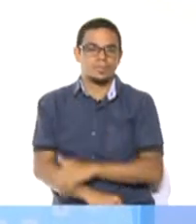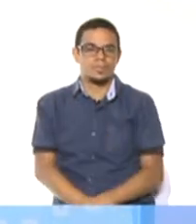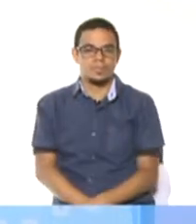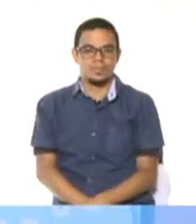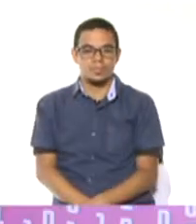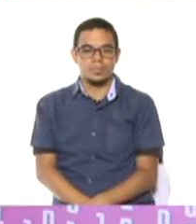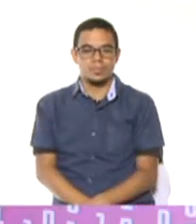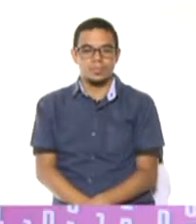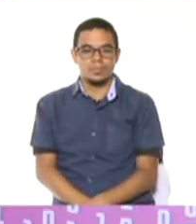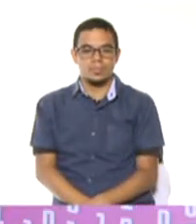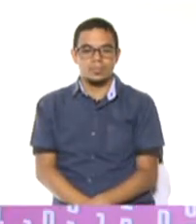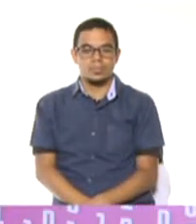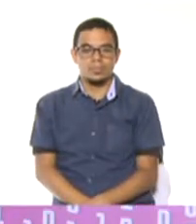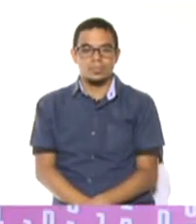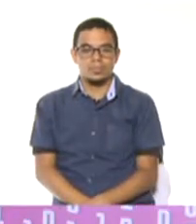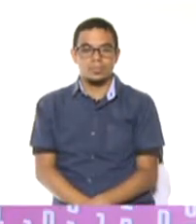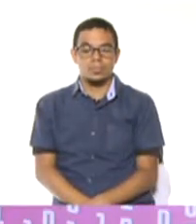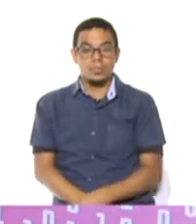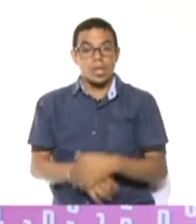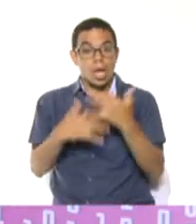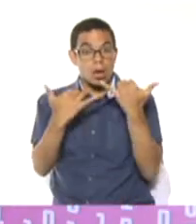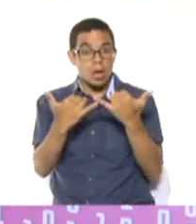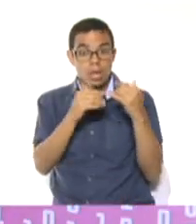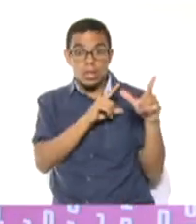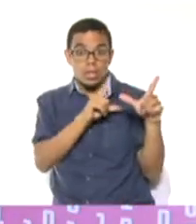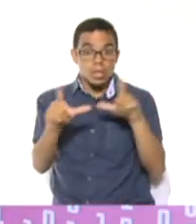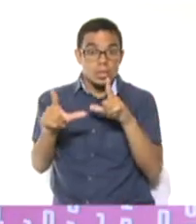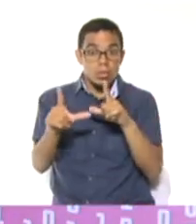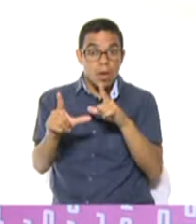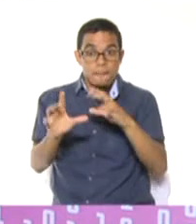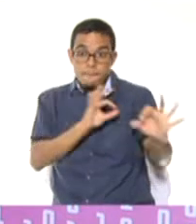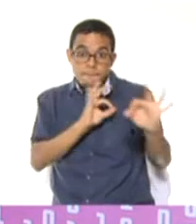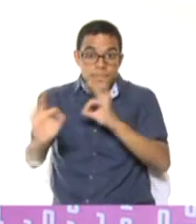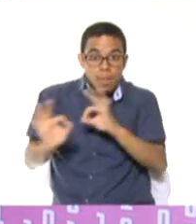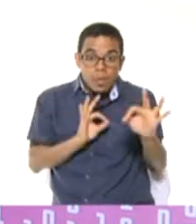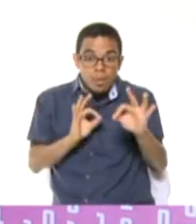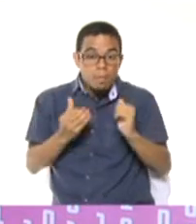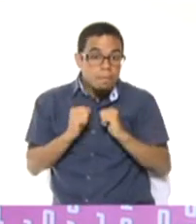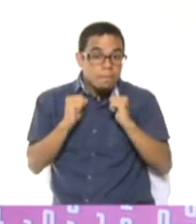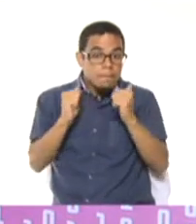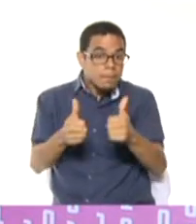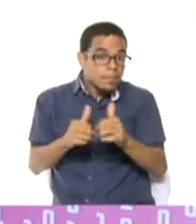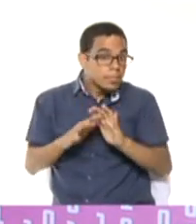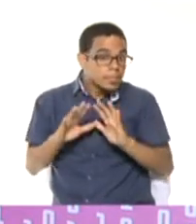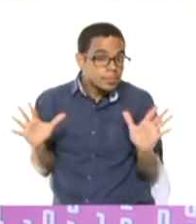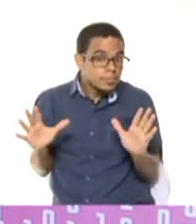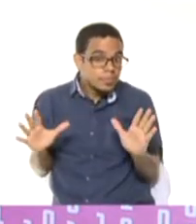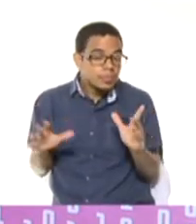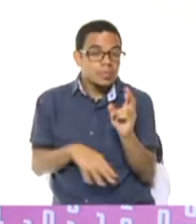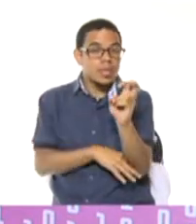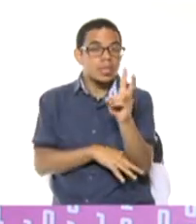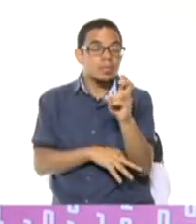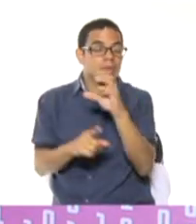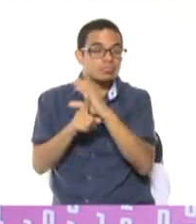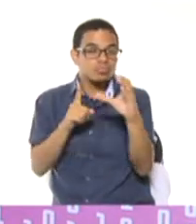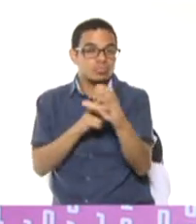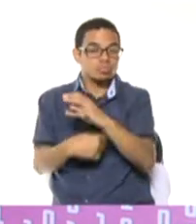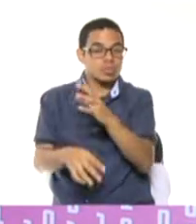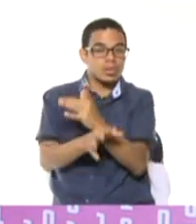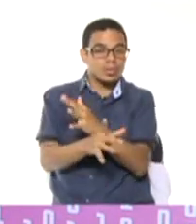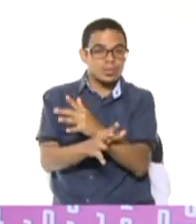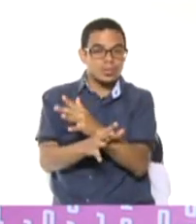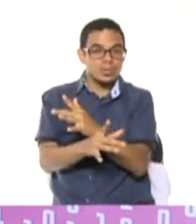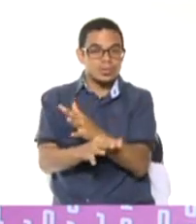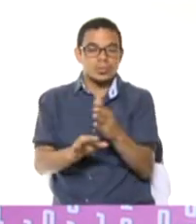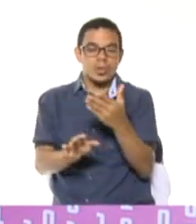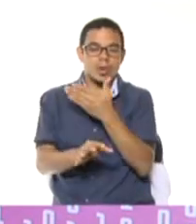Escuela. Y ahora sí estamos preparados para dar inicio a lo que se viene en este viernes de cultura y recreación